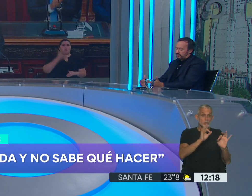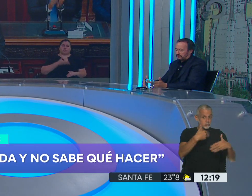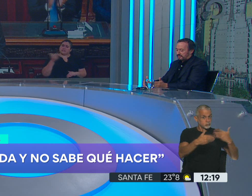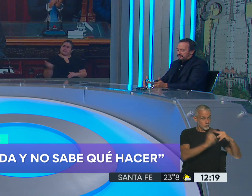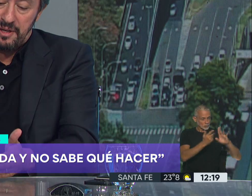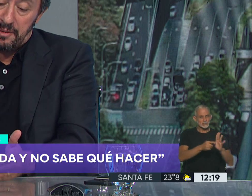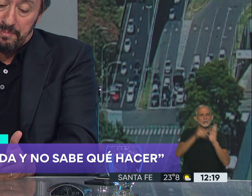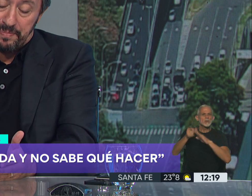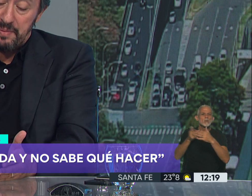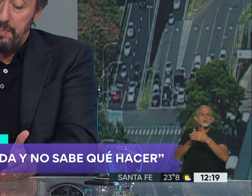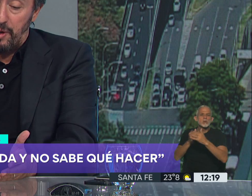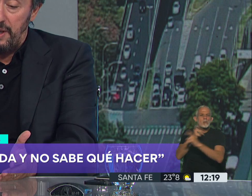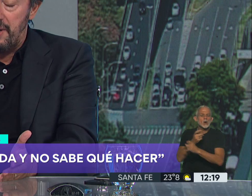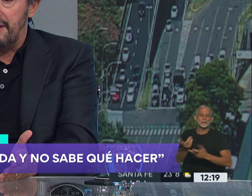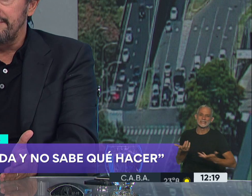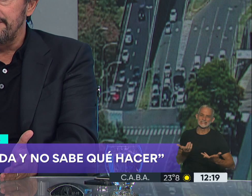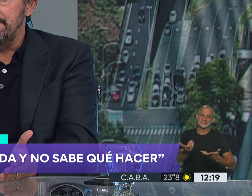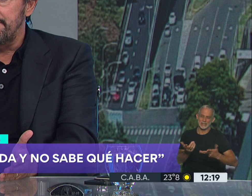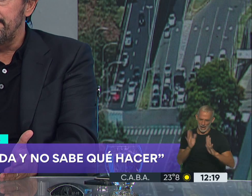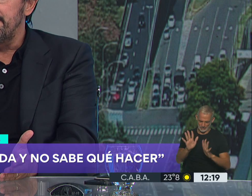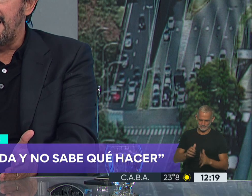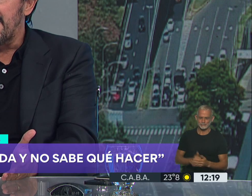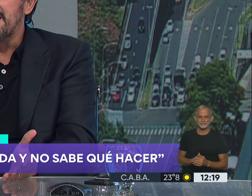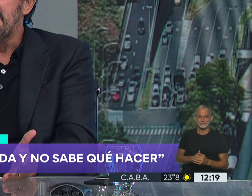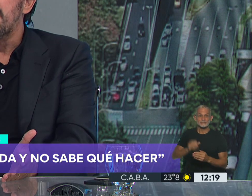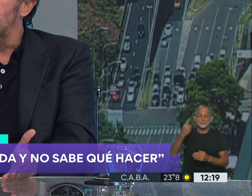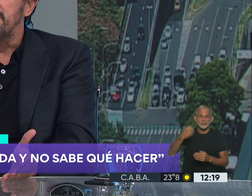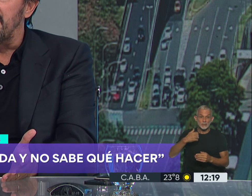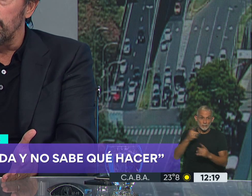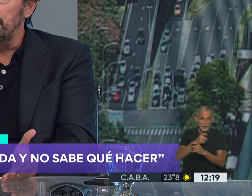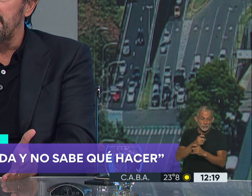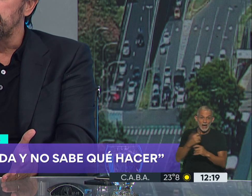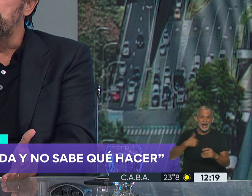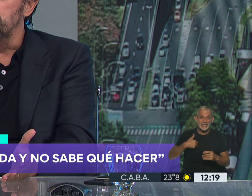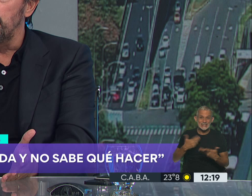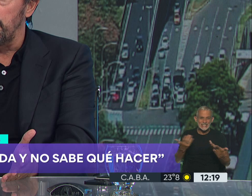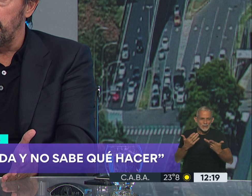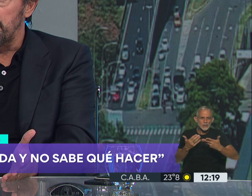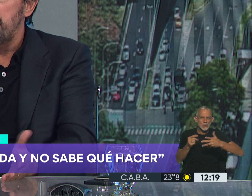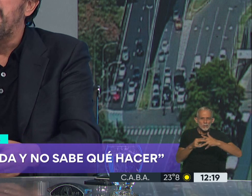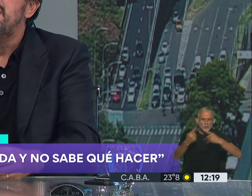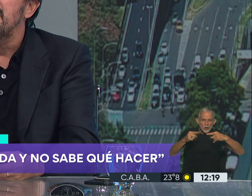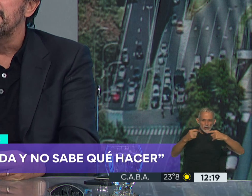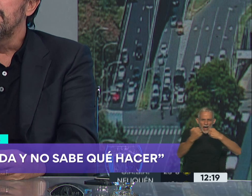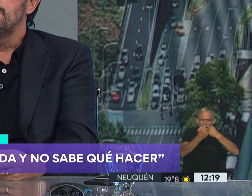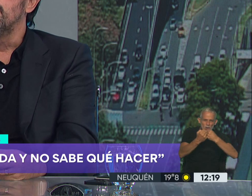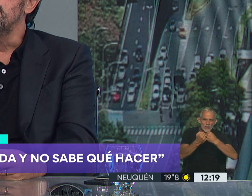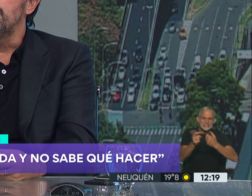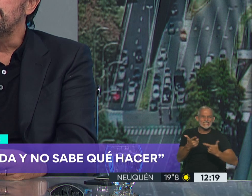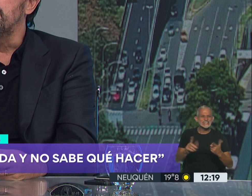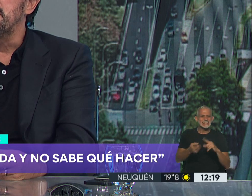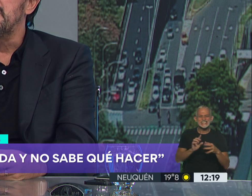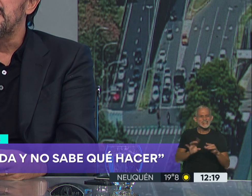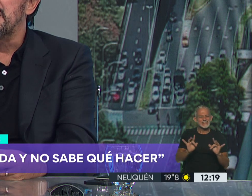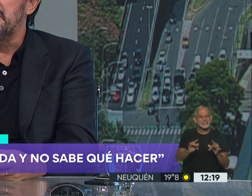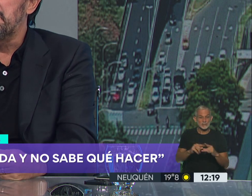para esto? Primer problema, a la Argentina le cuesta encontrar esos puntos de encuentro. Hay países donde